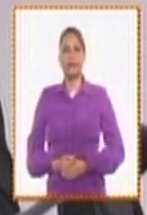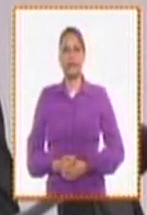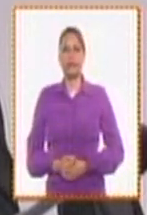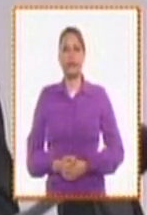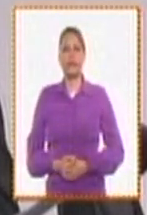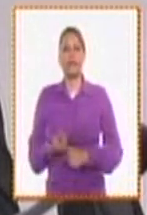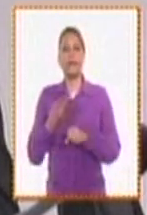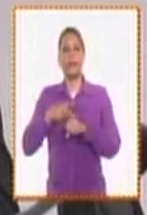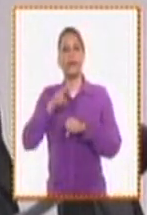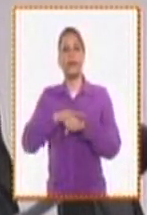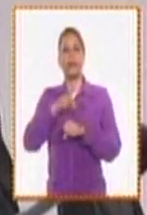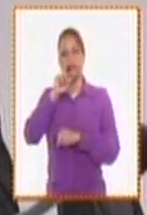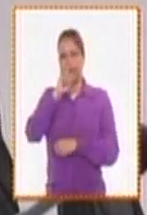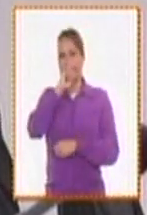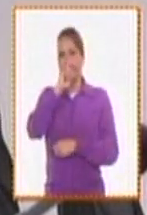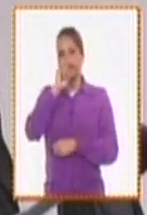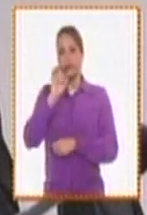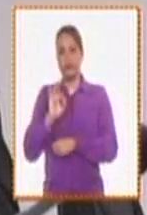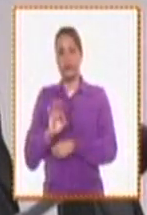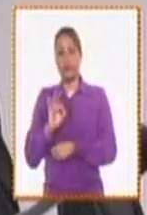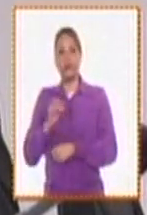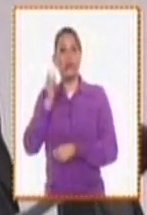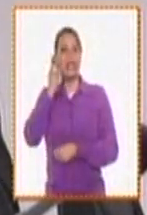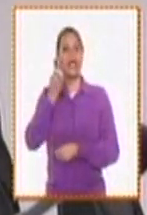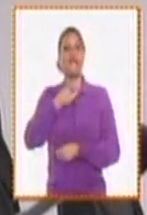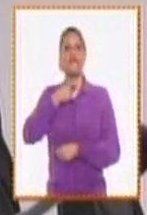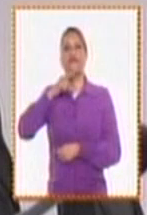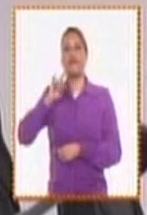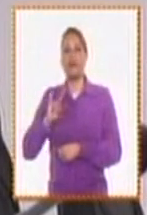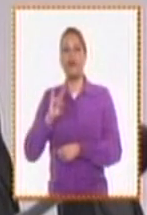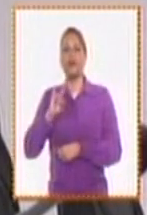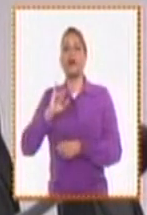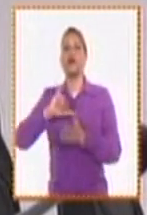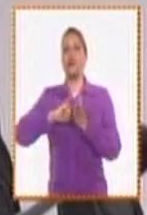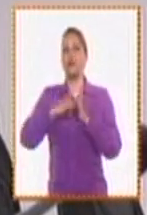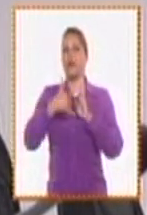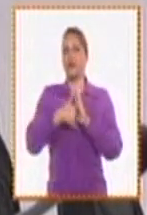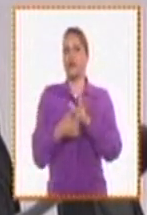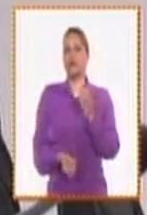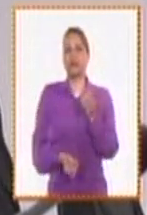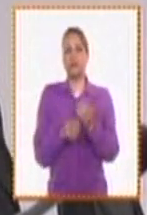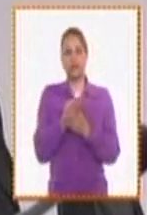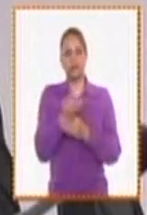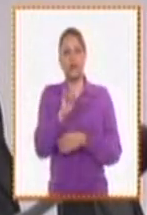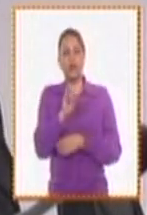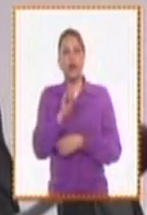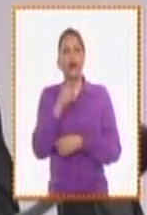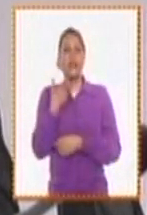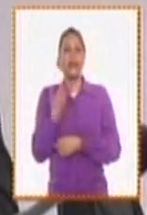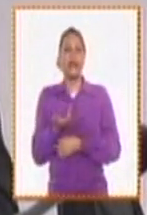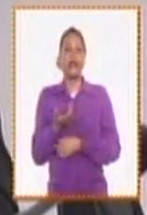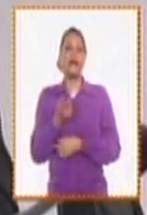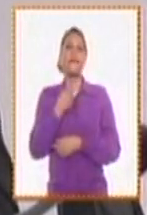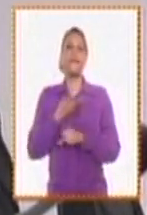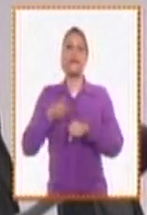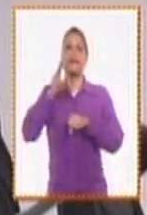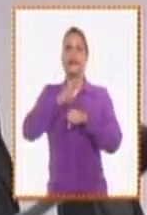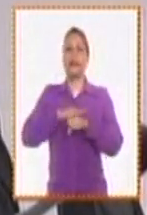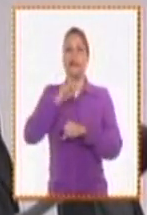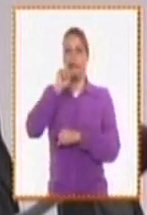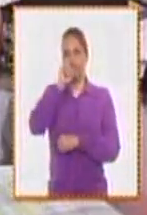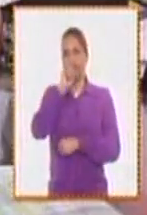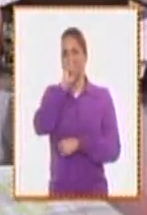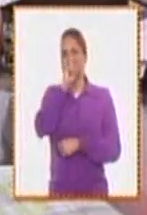prevenir el consumo de las drogas, la FEU con el proyecto Deja tu Huella, también dirigido a prevenir el consumo de drogas,